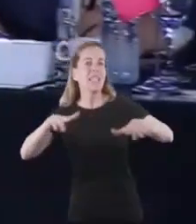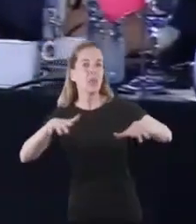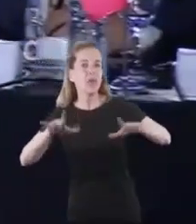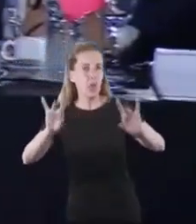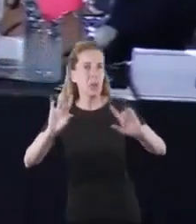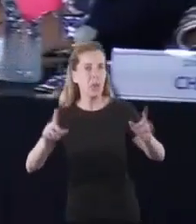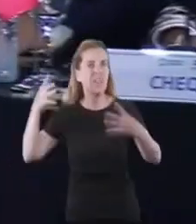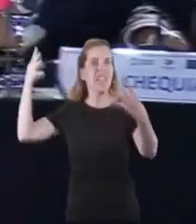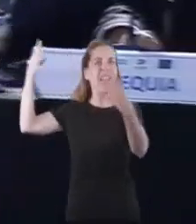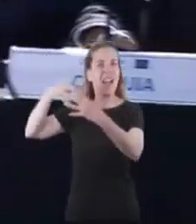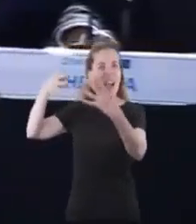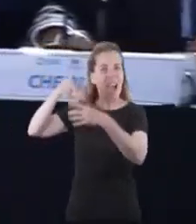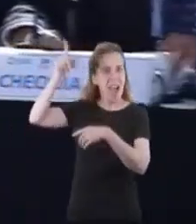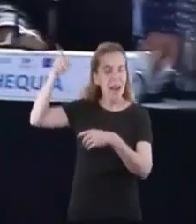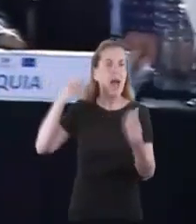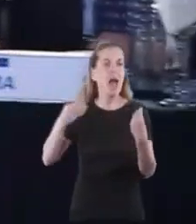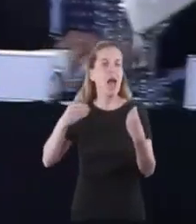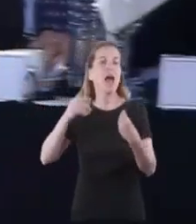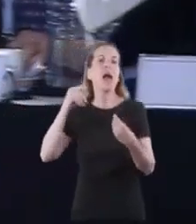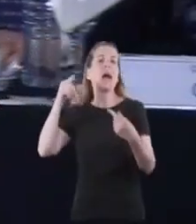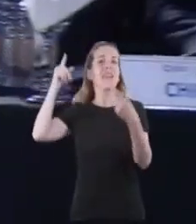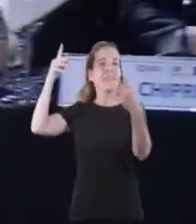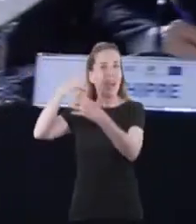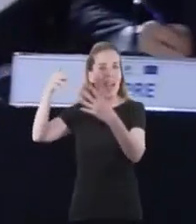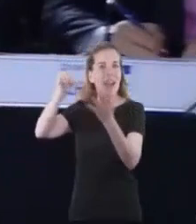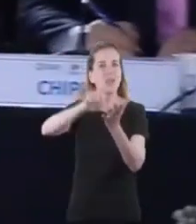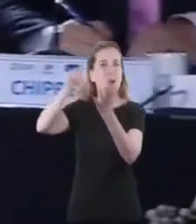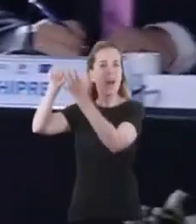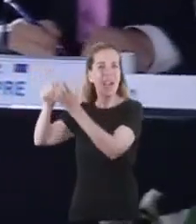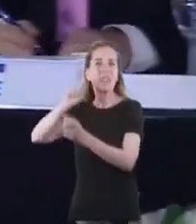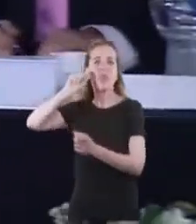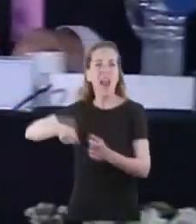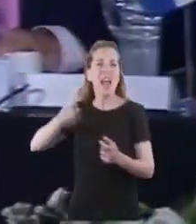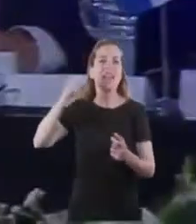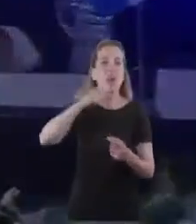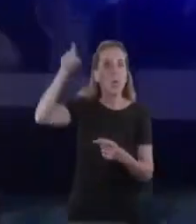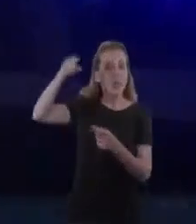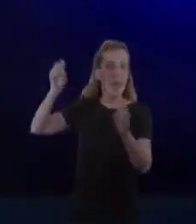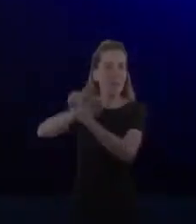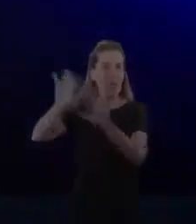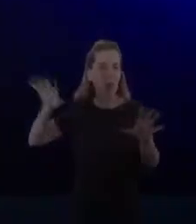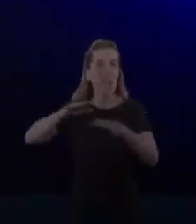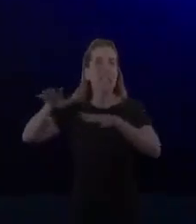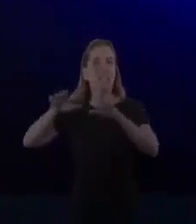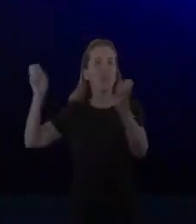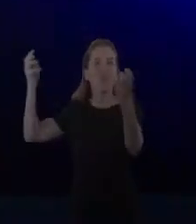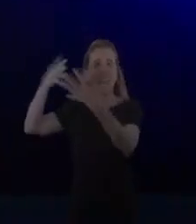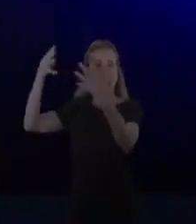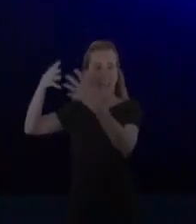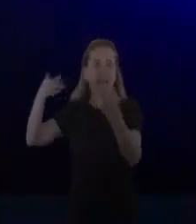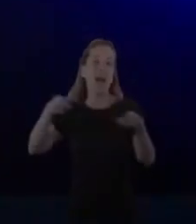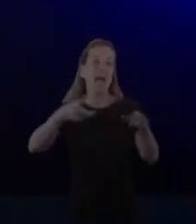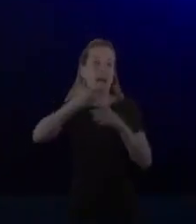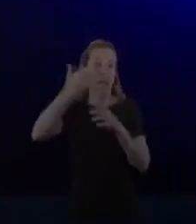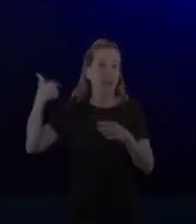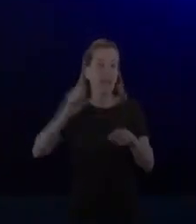donde la invasión de Rusia a Ucrania agregó un dramatismo más a la salida de la pandemia,